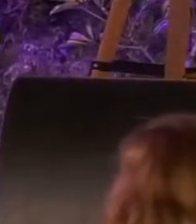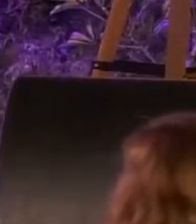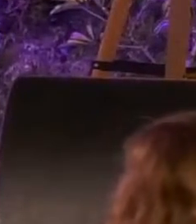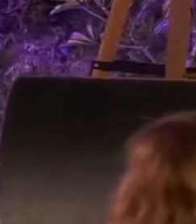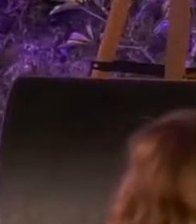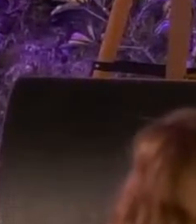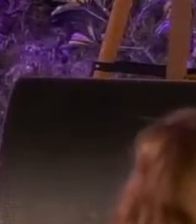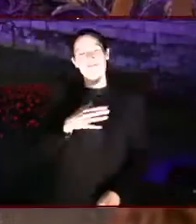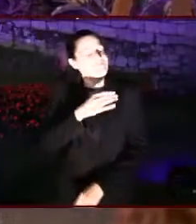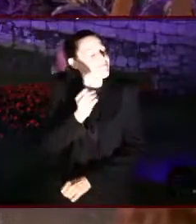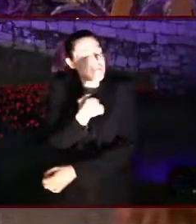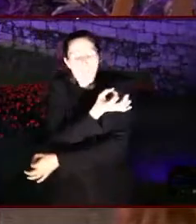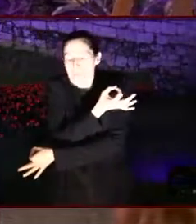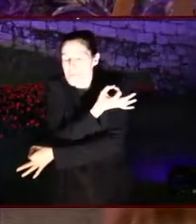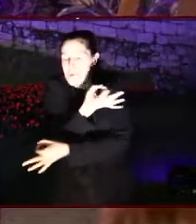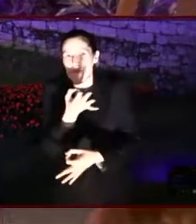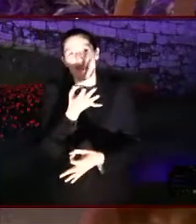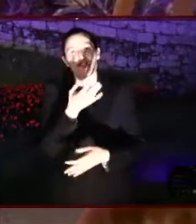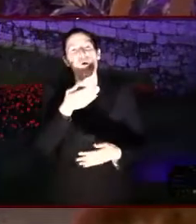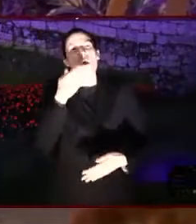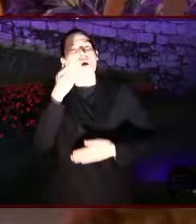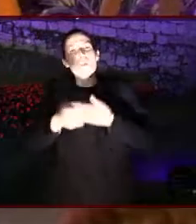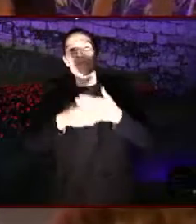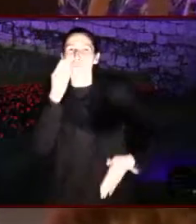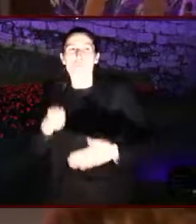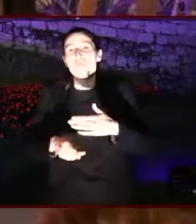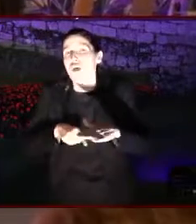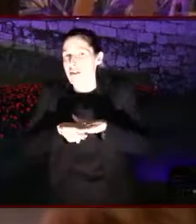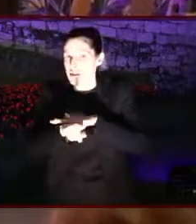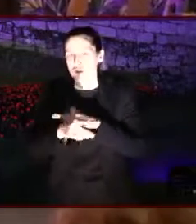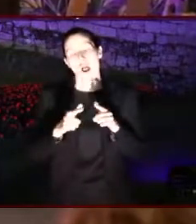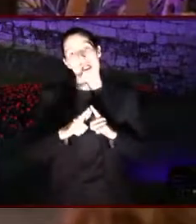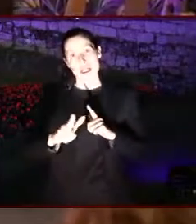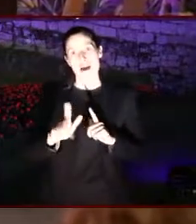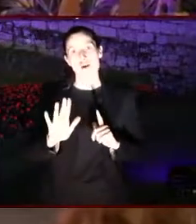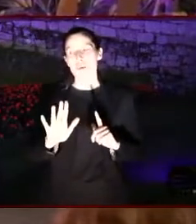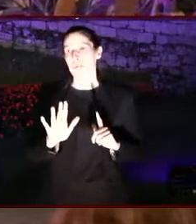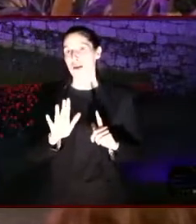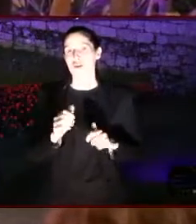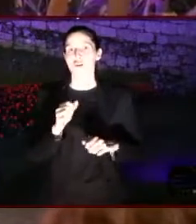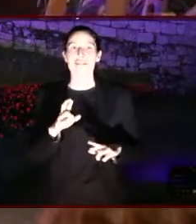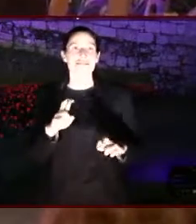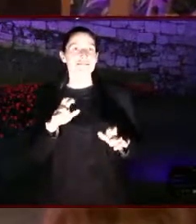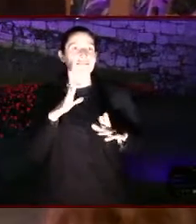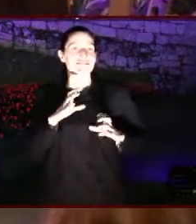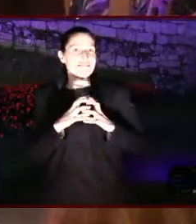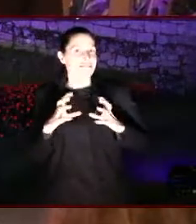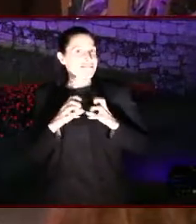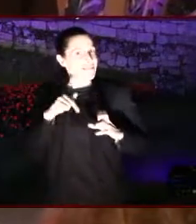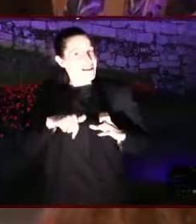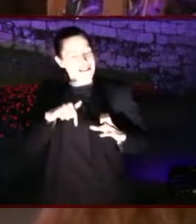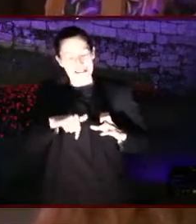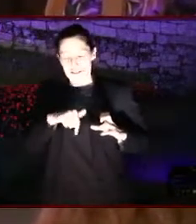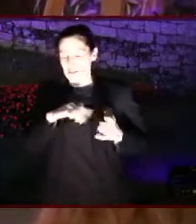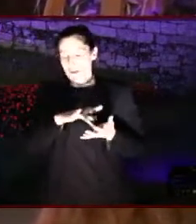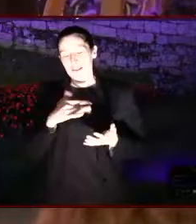Yo estoy súper contenta porque, bueno, fue un proceso largo, la verdad. Y, bueno, estaba deseando que llegara este día, la verdad.